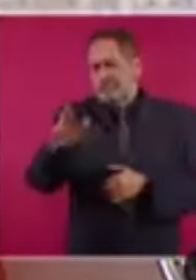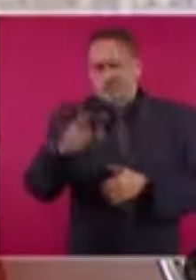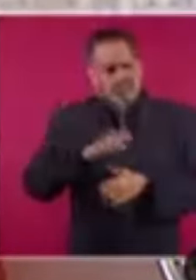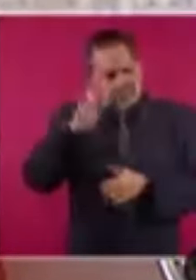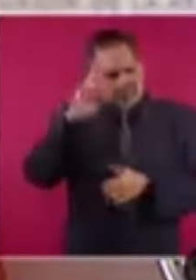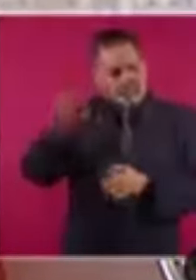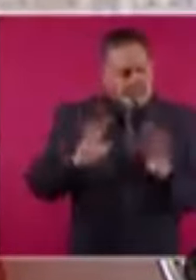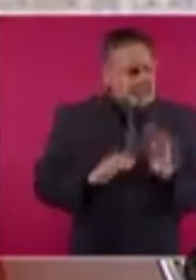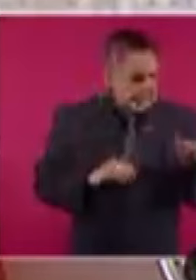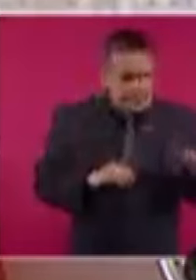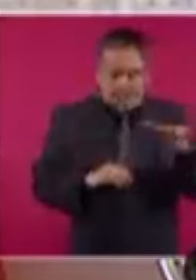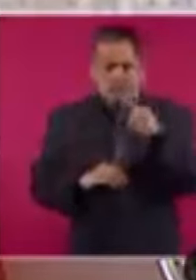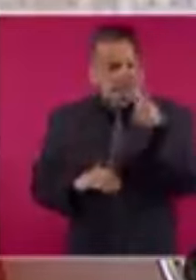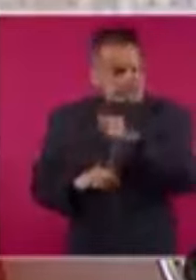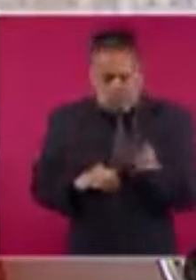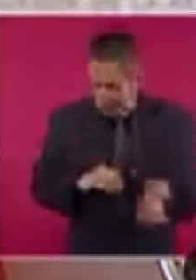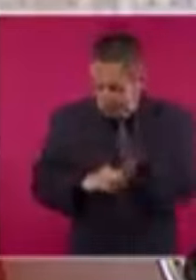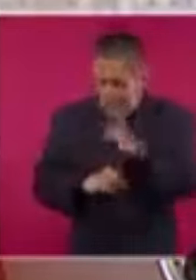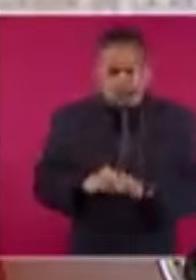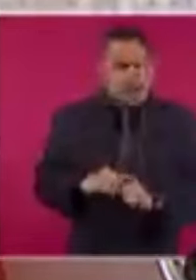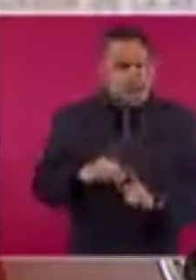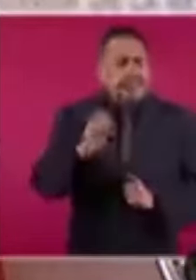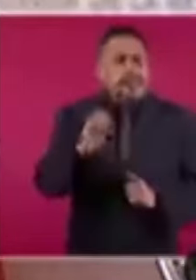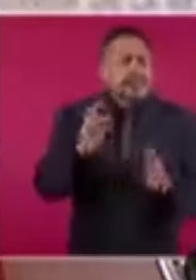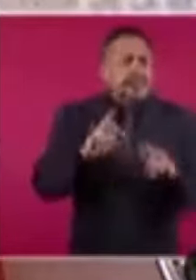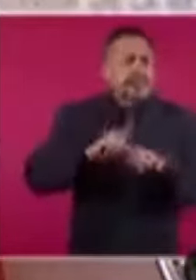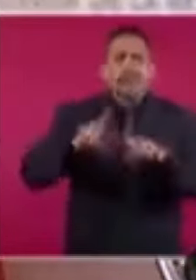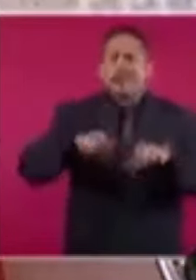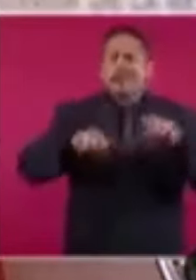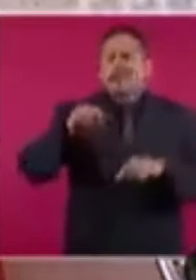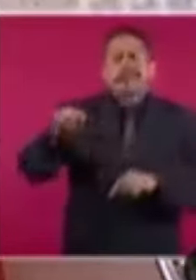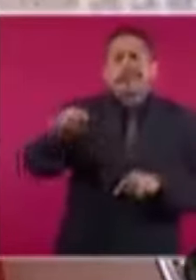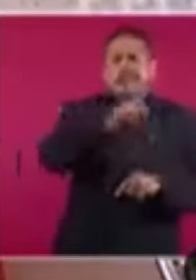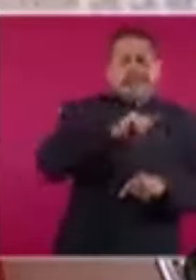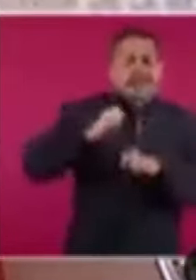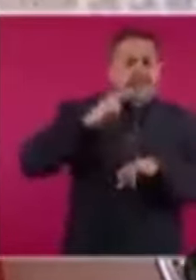de la República o del Poder Judicial.